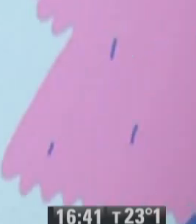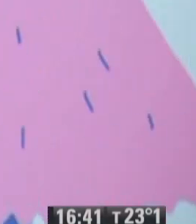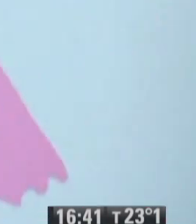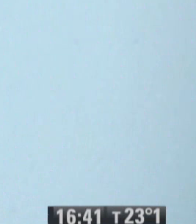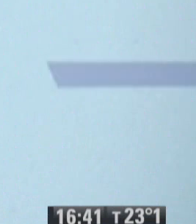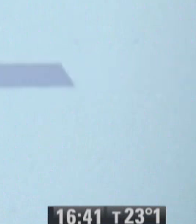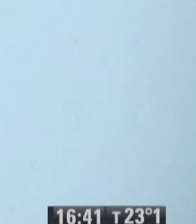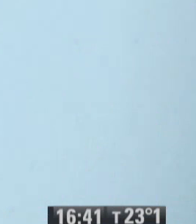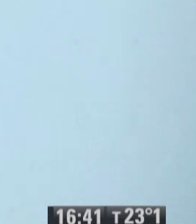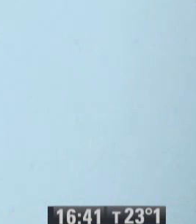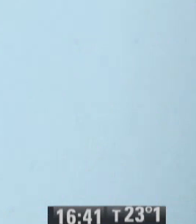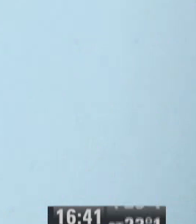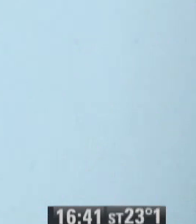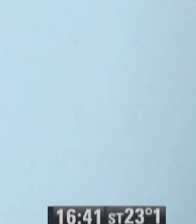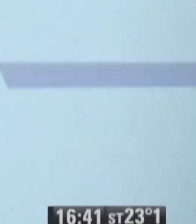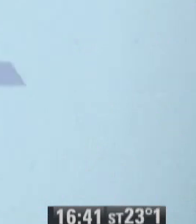d